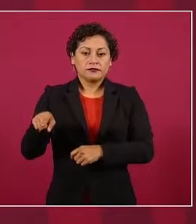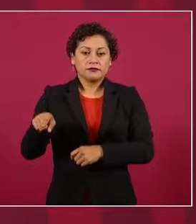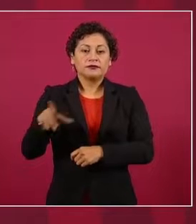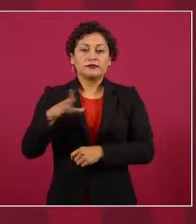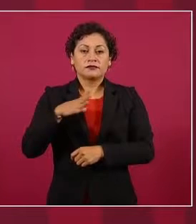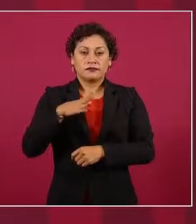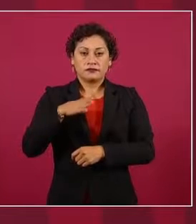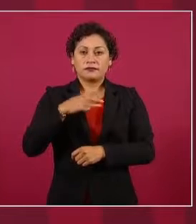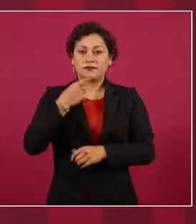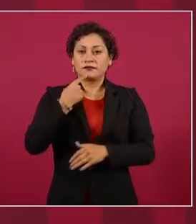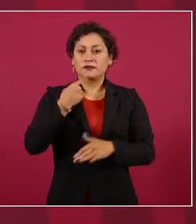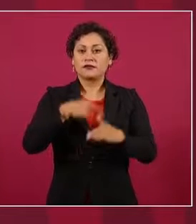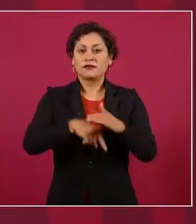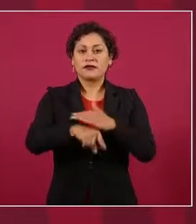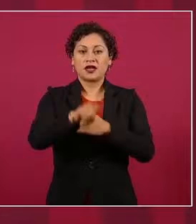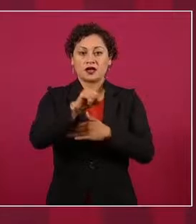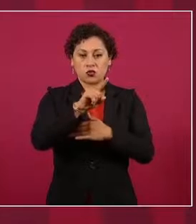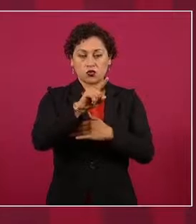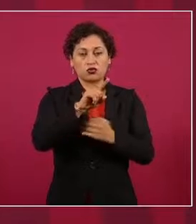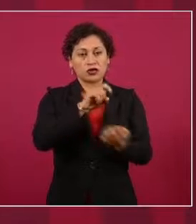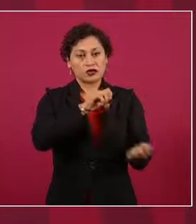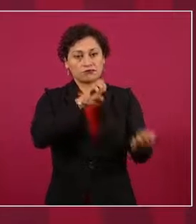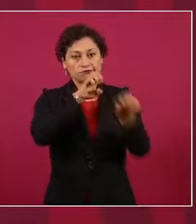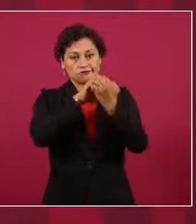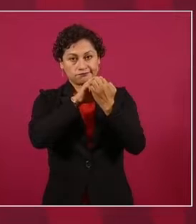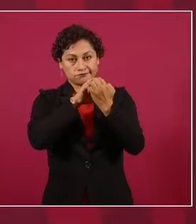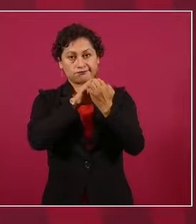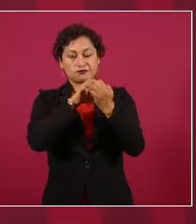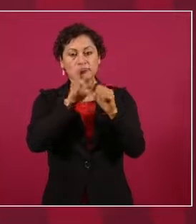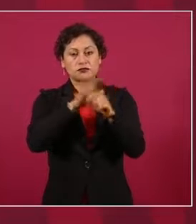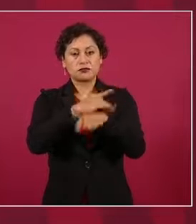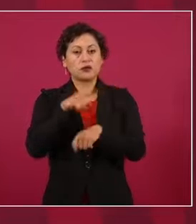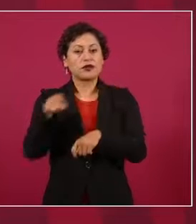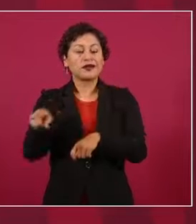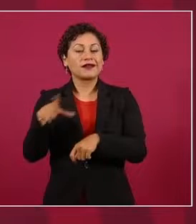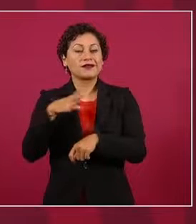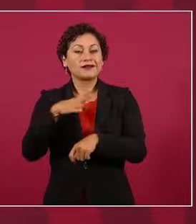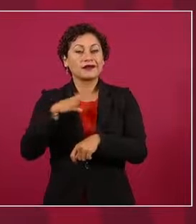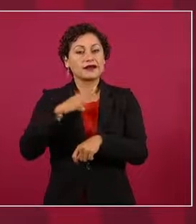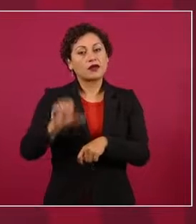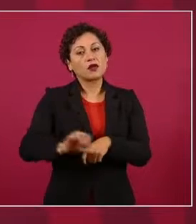fraude porque les están falsificando facturas.